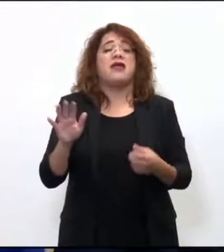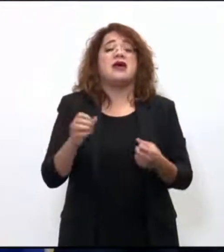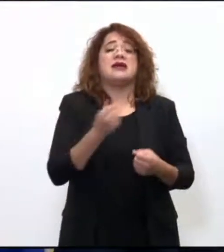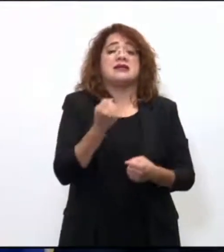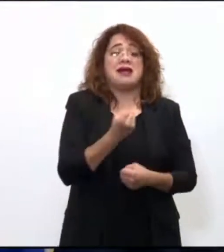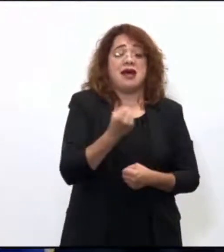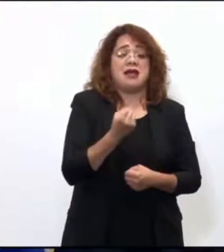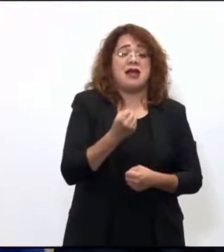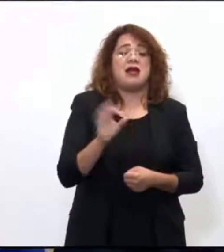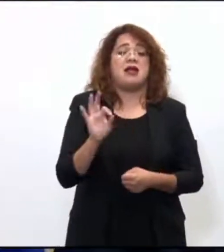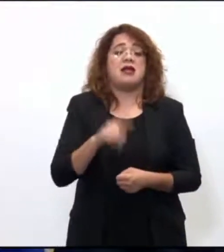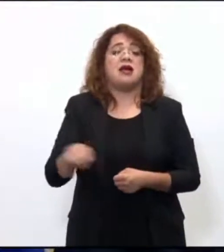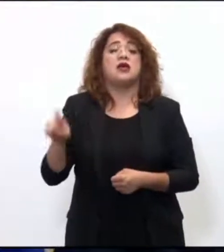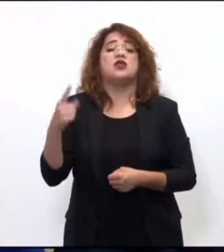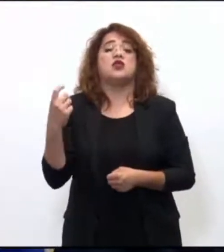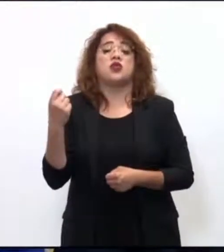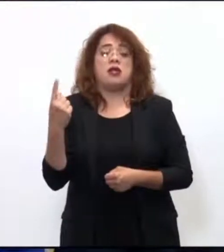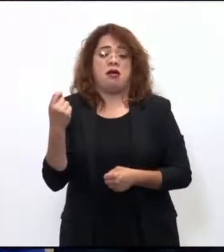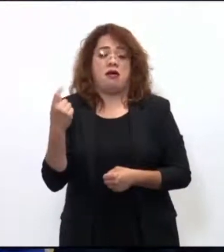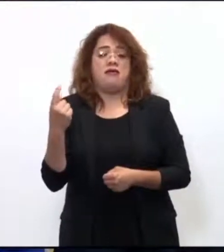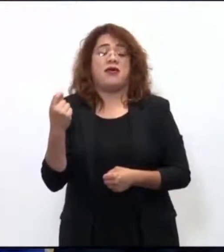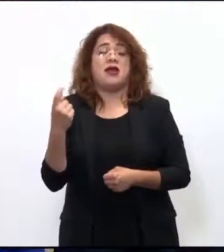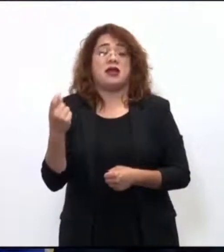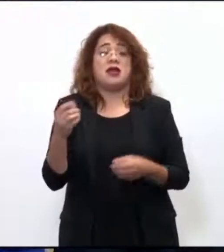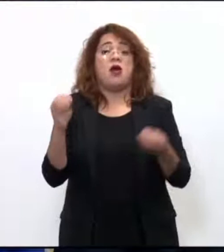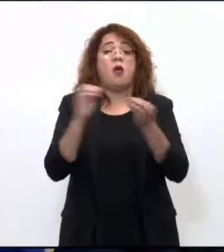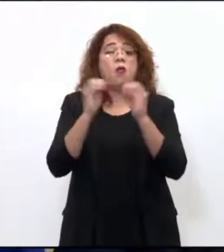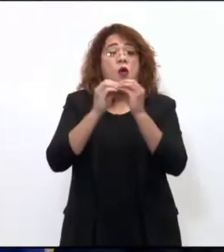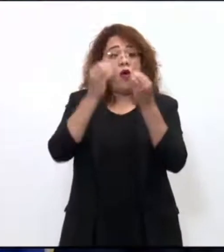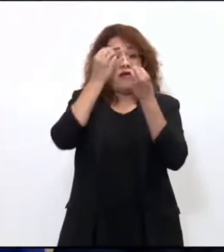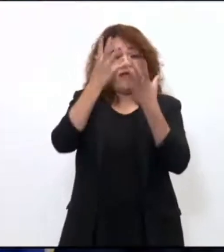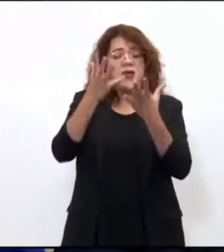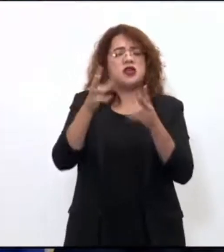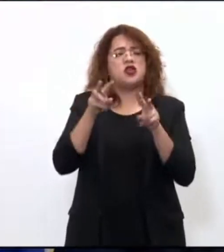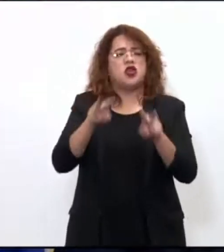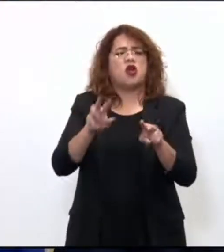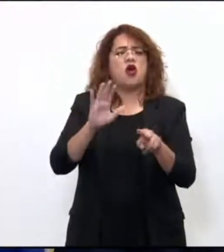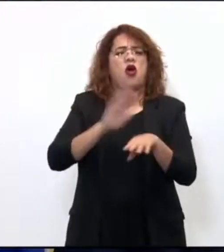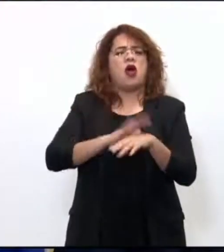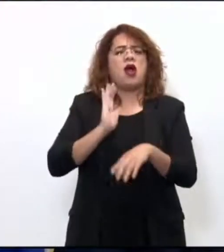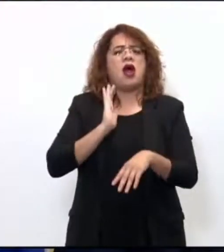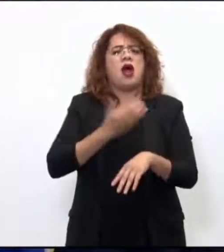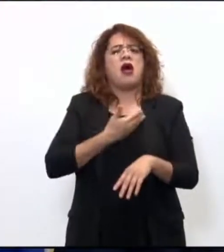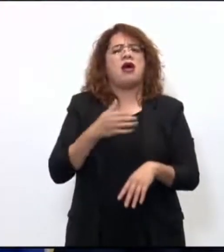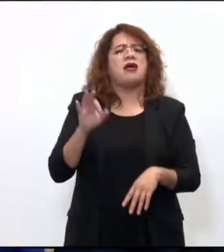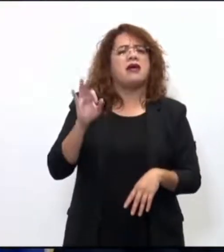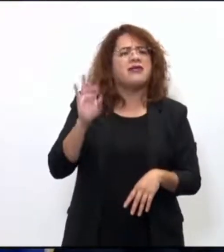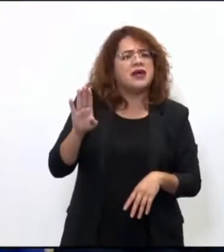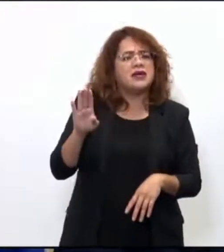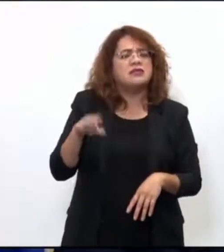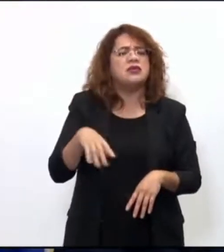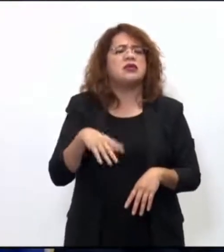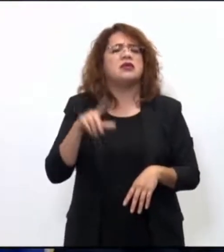sociales. Las pruebas son gratis y no se requieren citas.